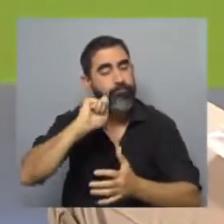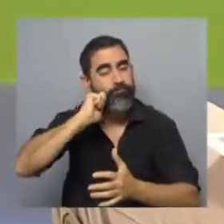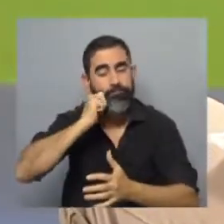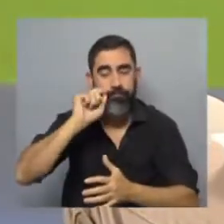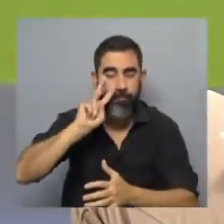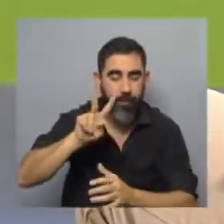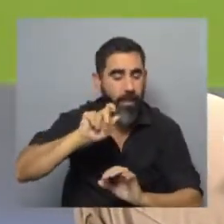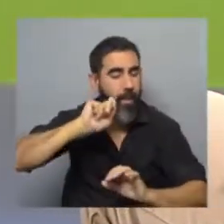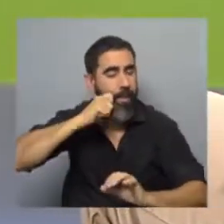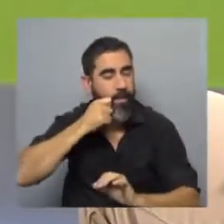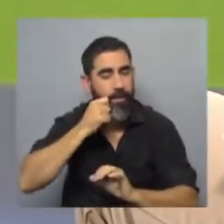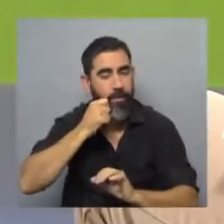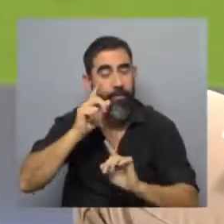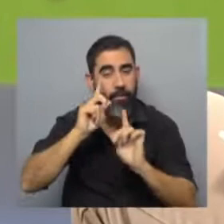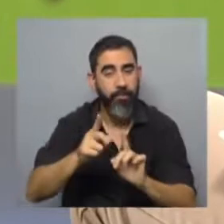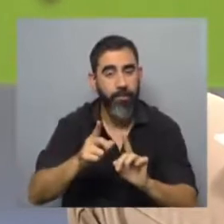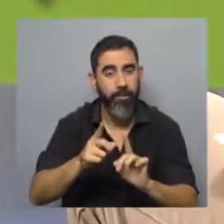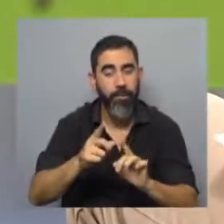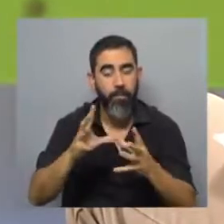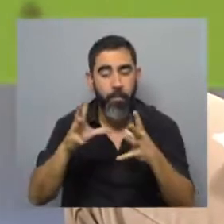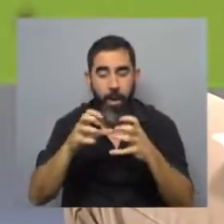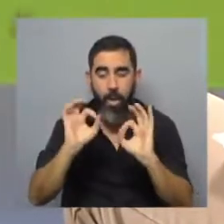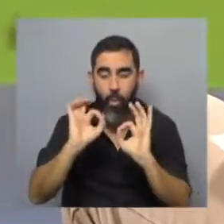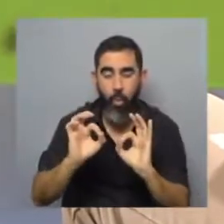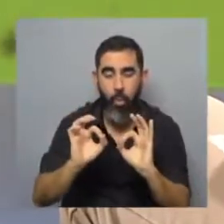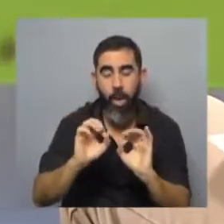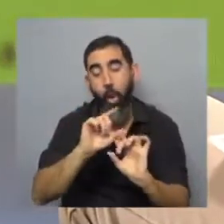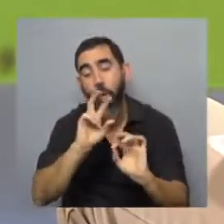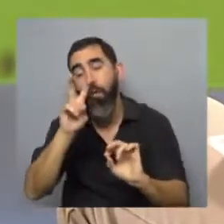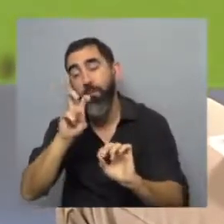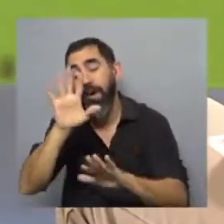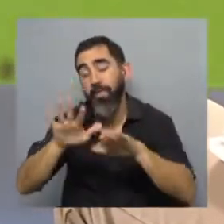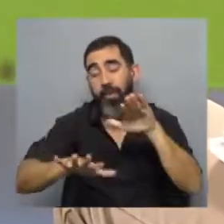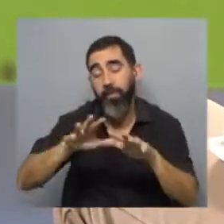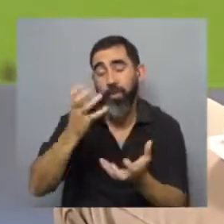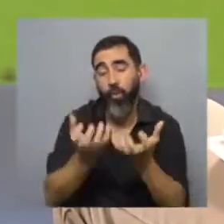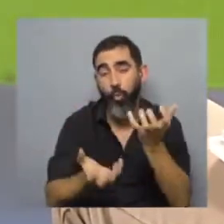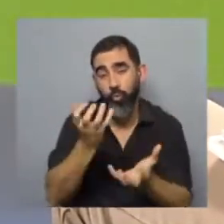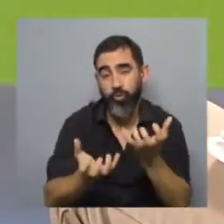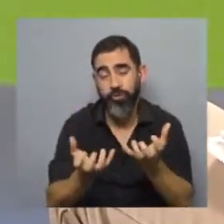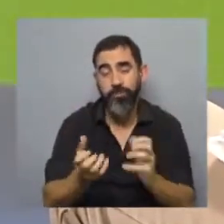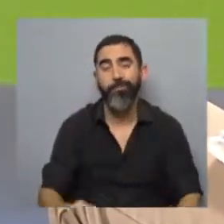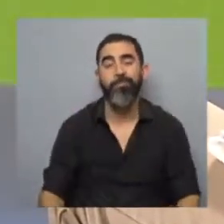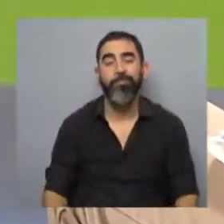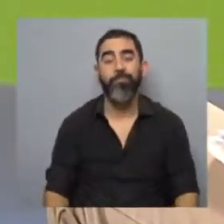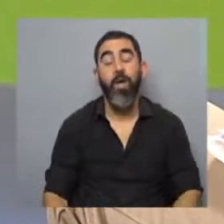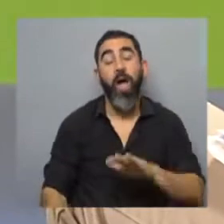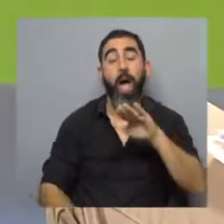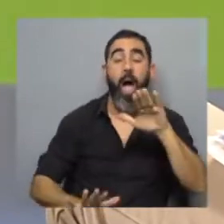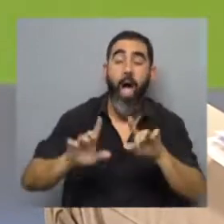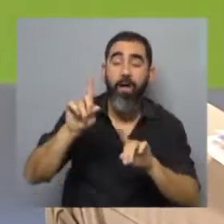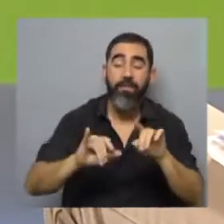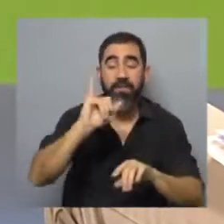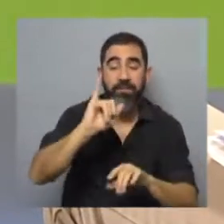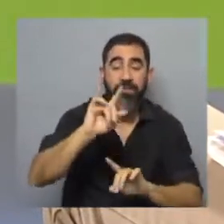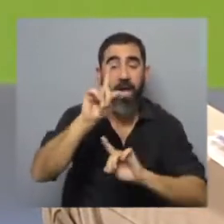a la vista, que, bueno, que esté madura o no tan madura, dependiendo de lo que querramos hacer. Eso hay veces que no sucede